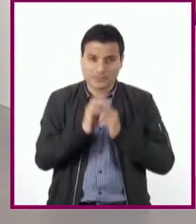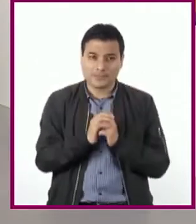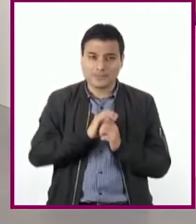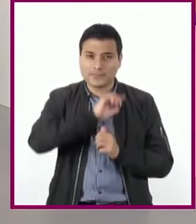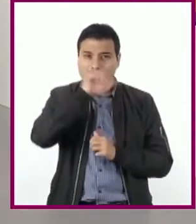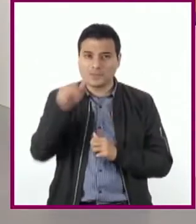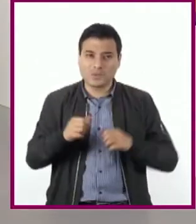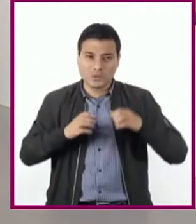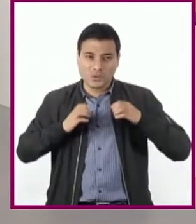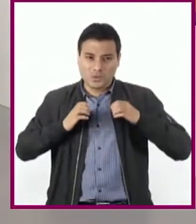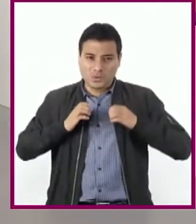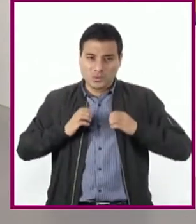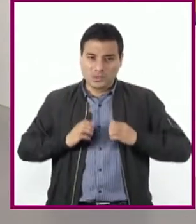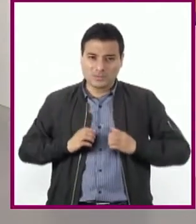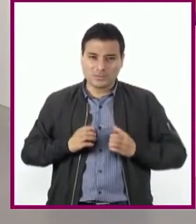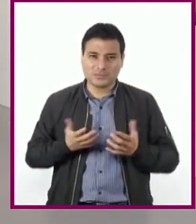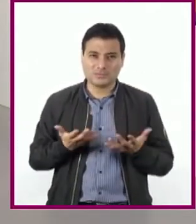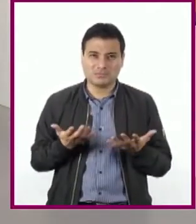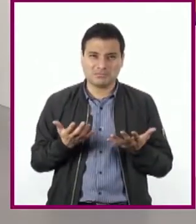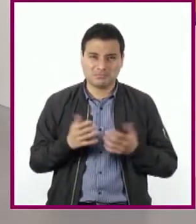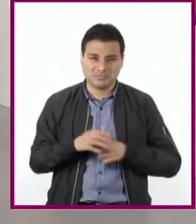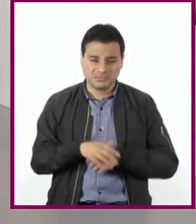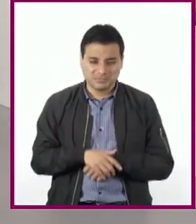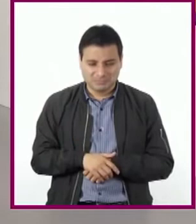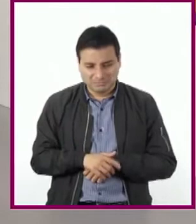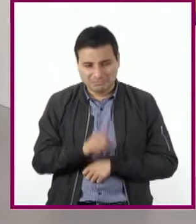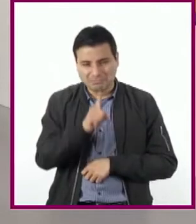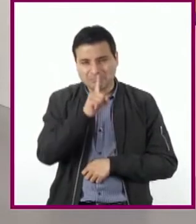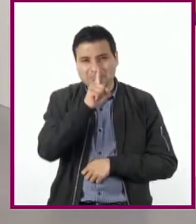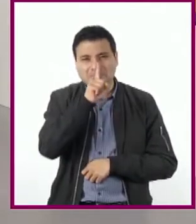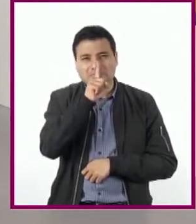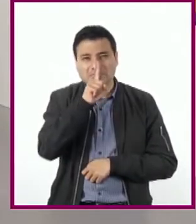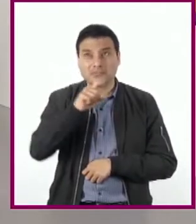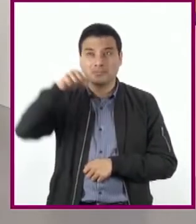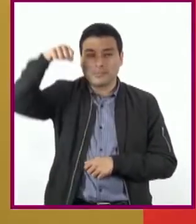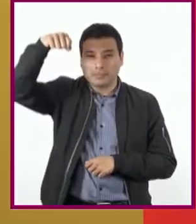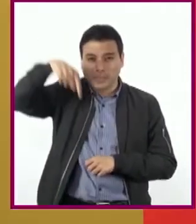dilata. Es como si se cayera con cada gota de agua de lluvia.